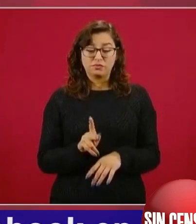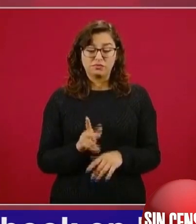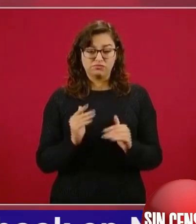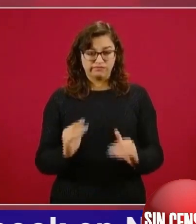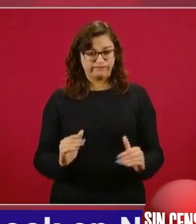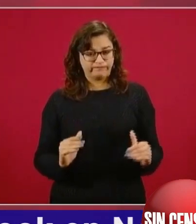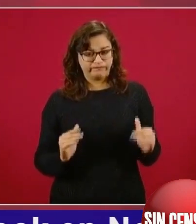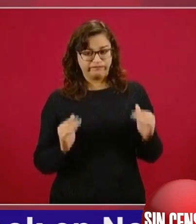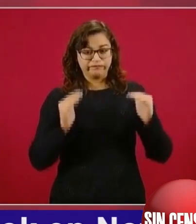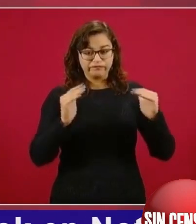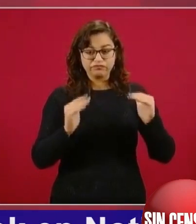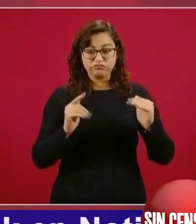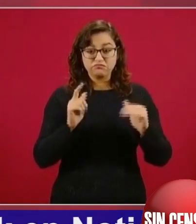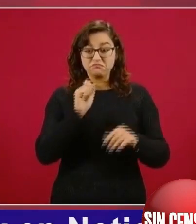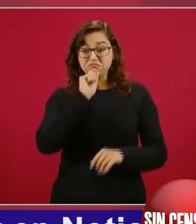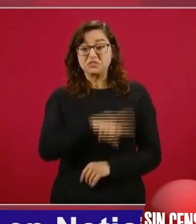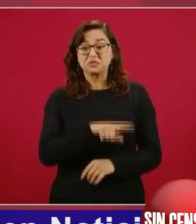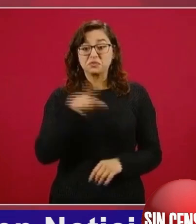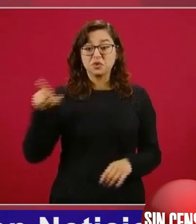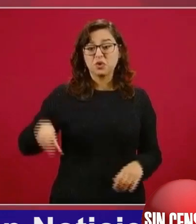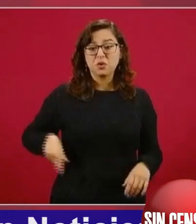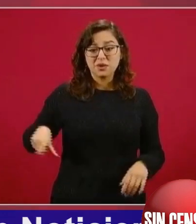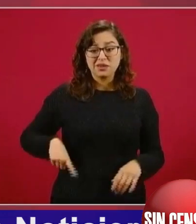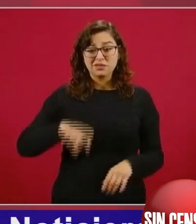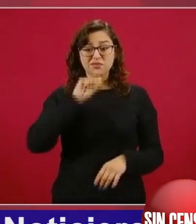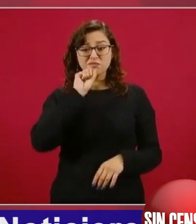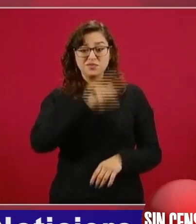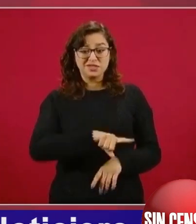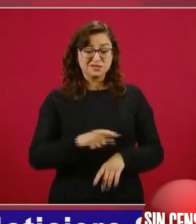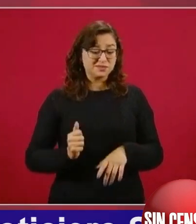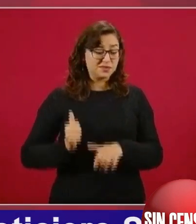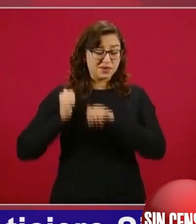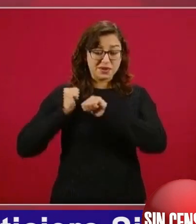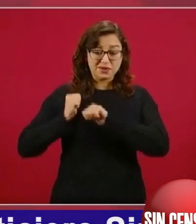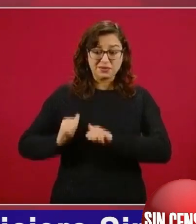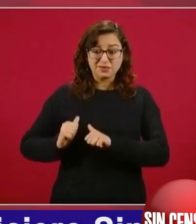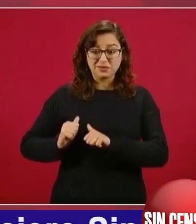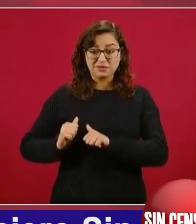importantes eran las autoridades del más alto nivel,